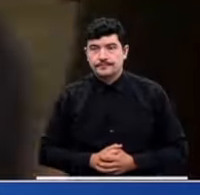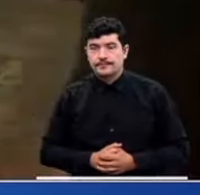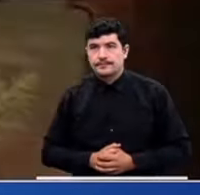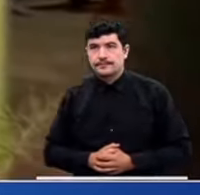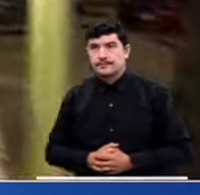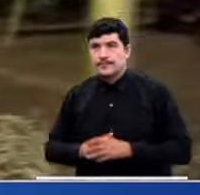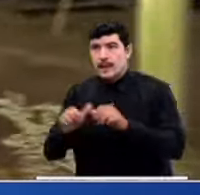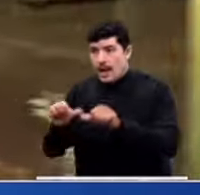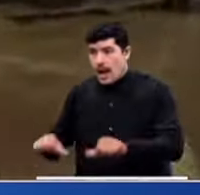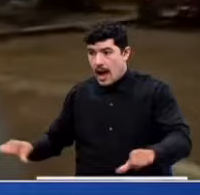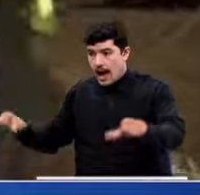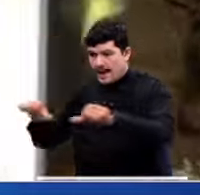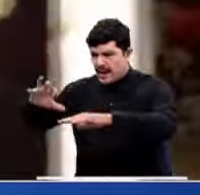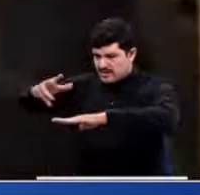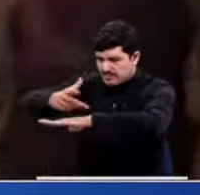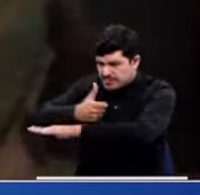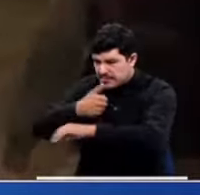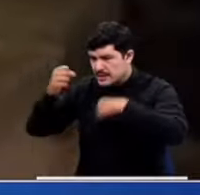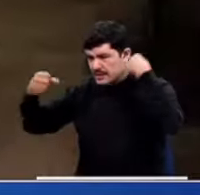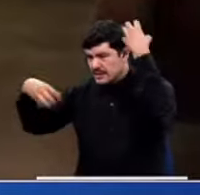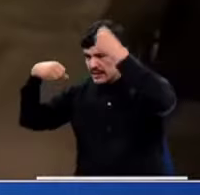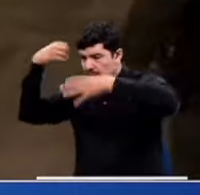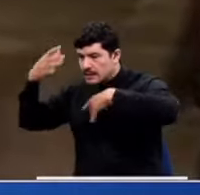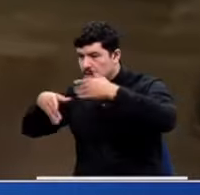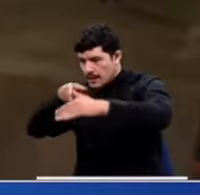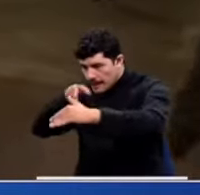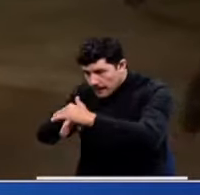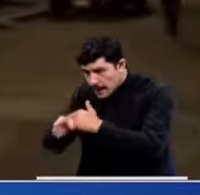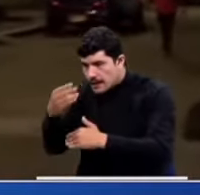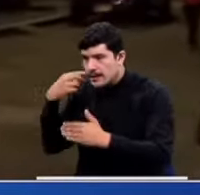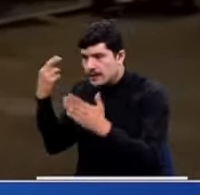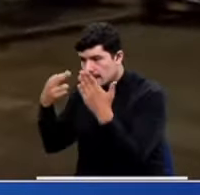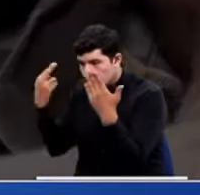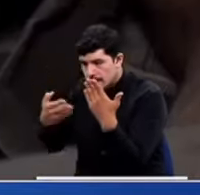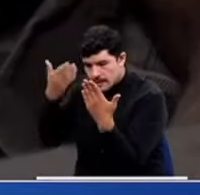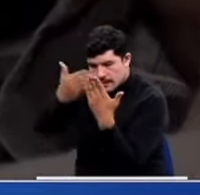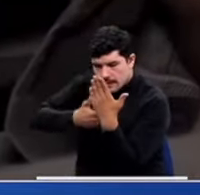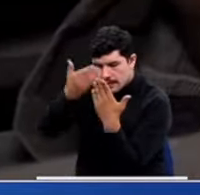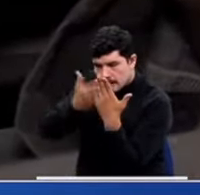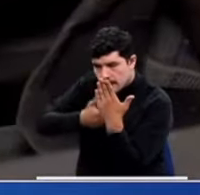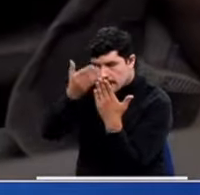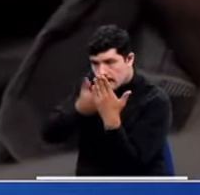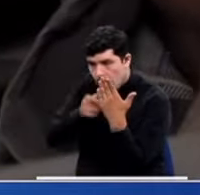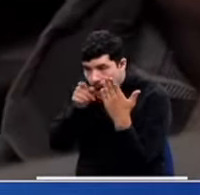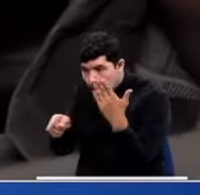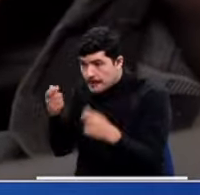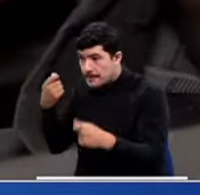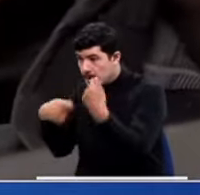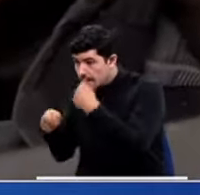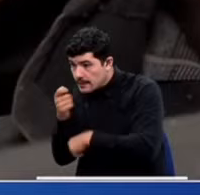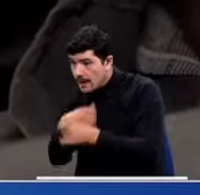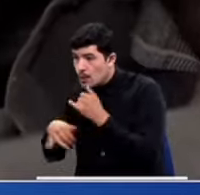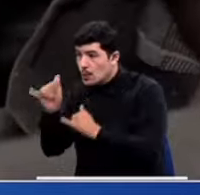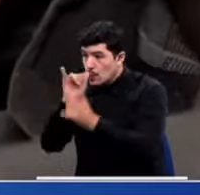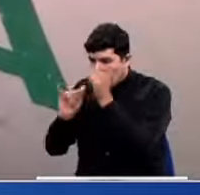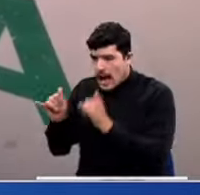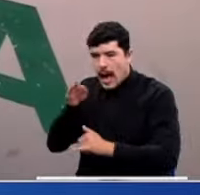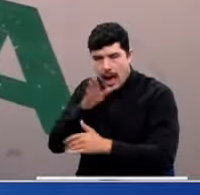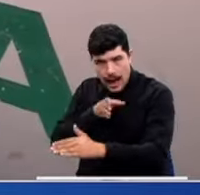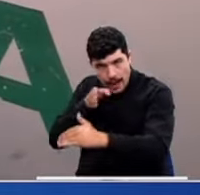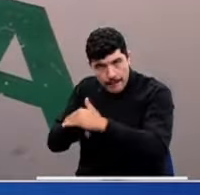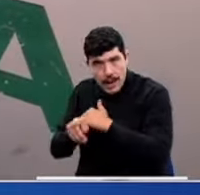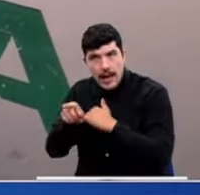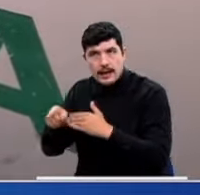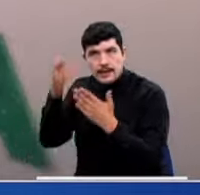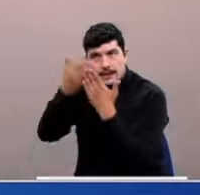establecimientos abiertos al público, especialmente aquellos que ejecutan actividad económica de venta y consumo de bebidas embriagantes,